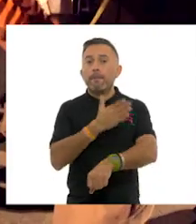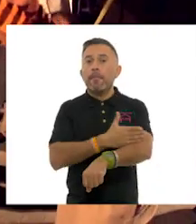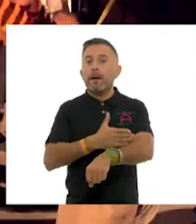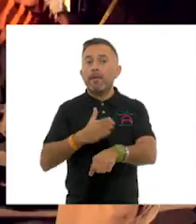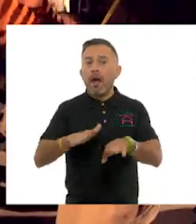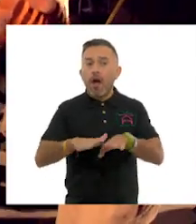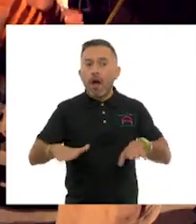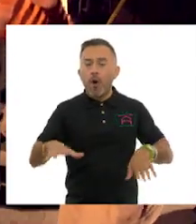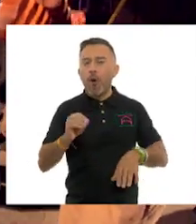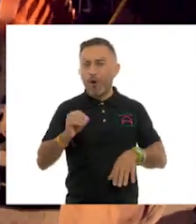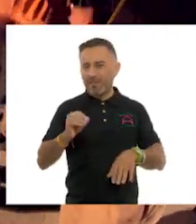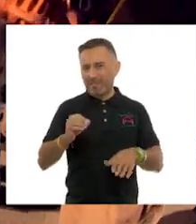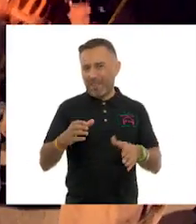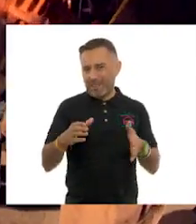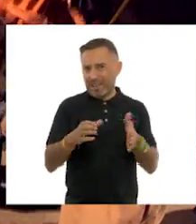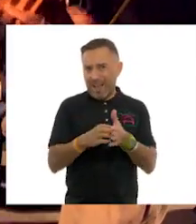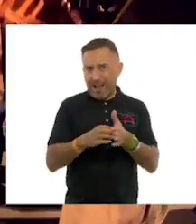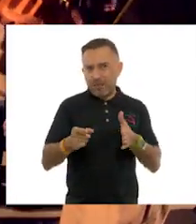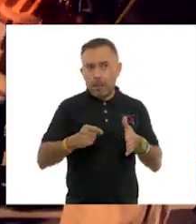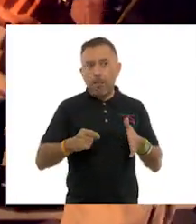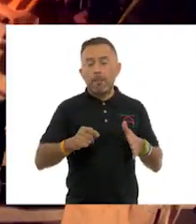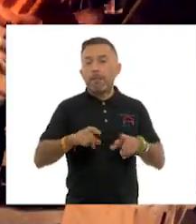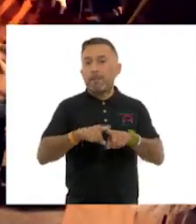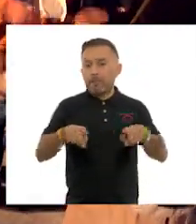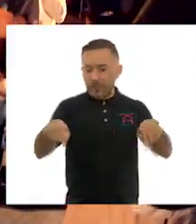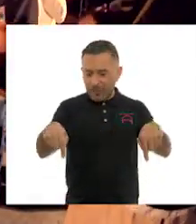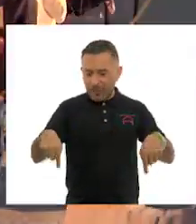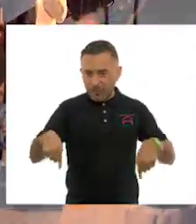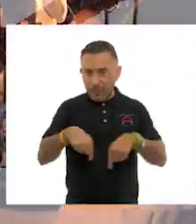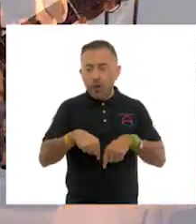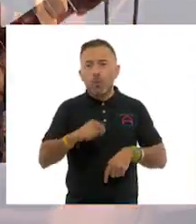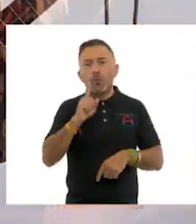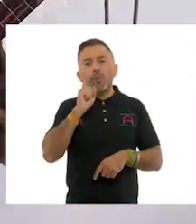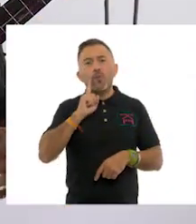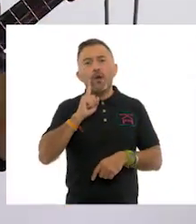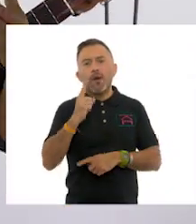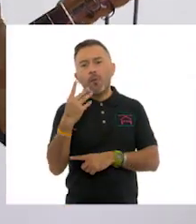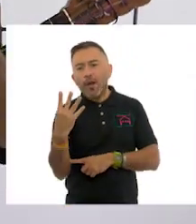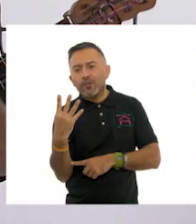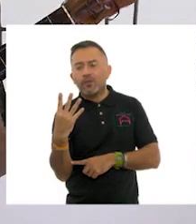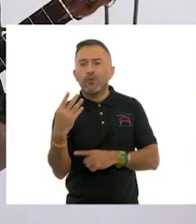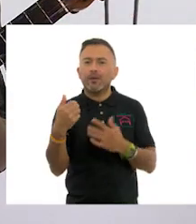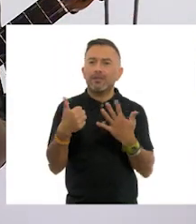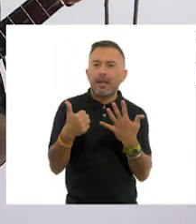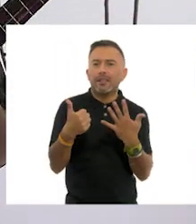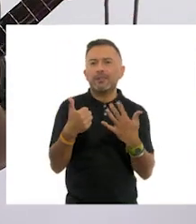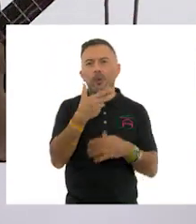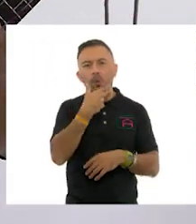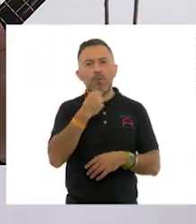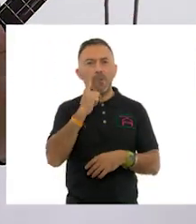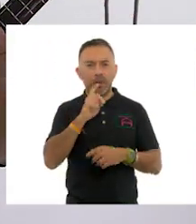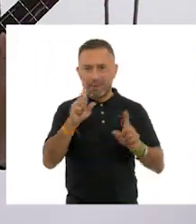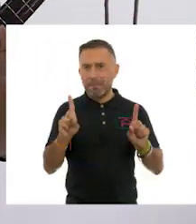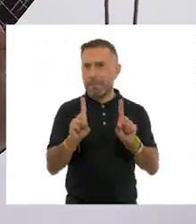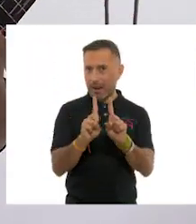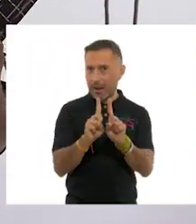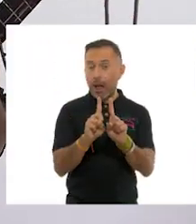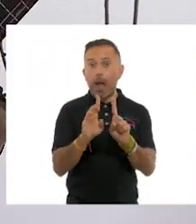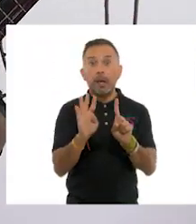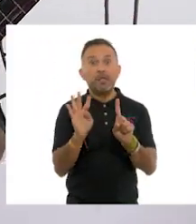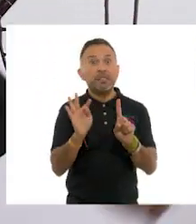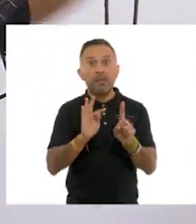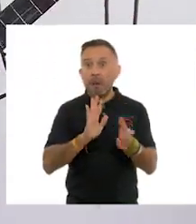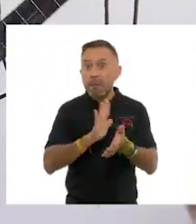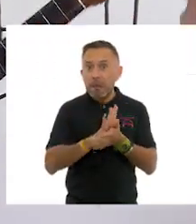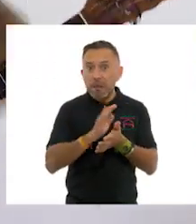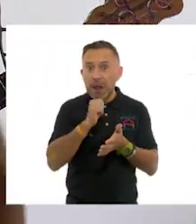caja grandota hecha de madera, donde suben cuatro mujeres, seis, una pareja, si eso no sucediera, unos irían para